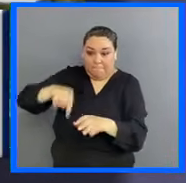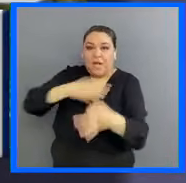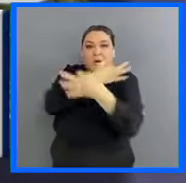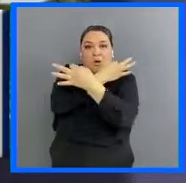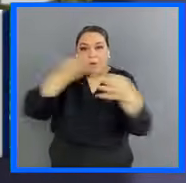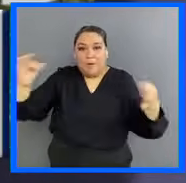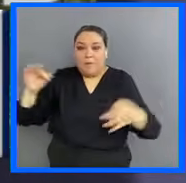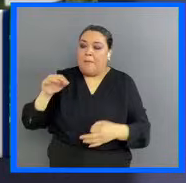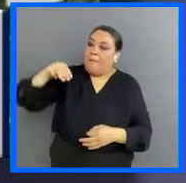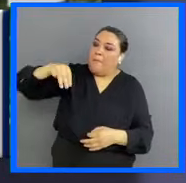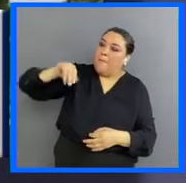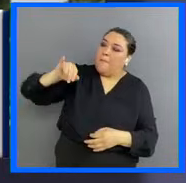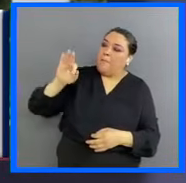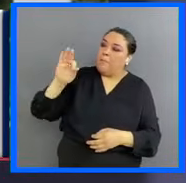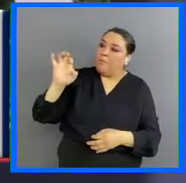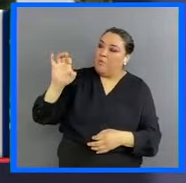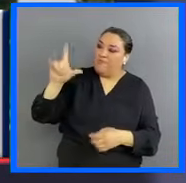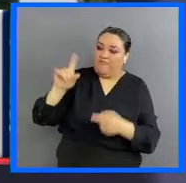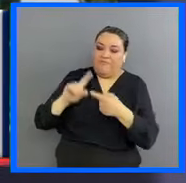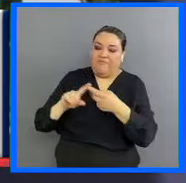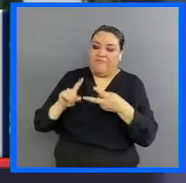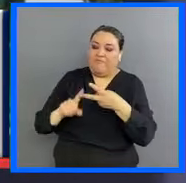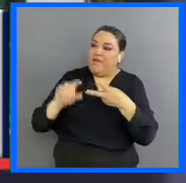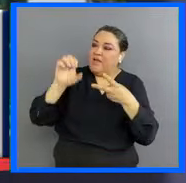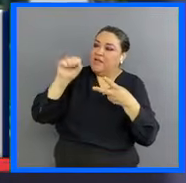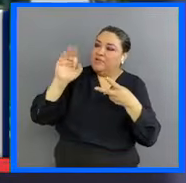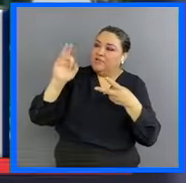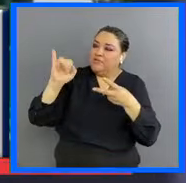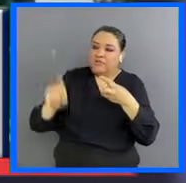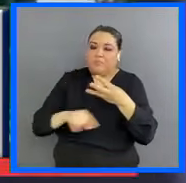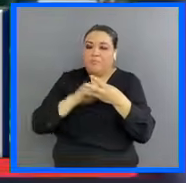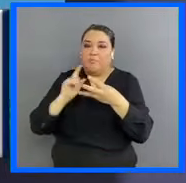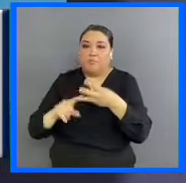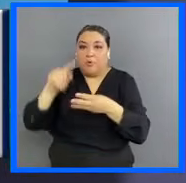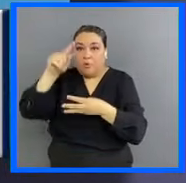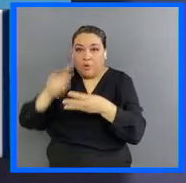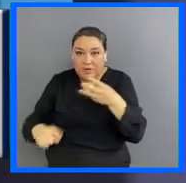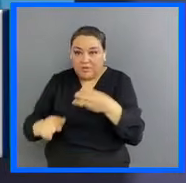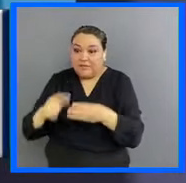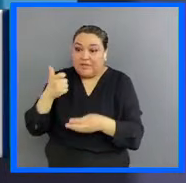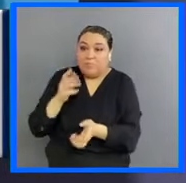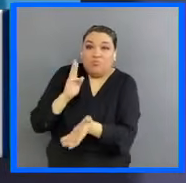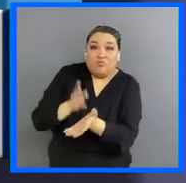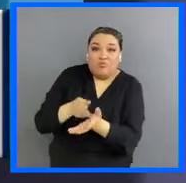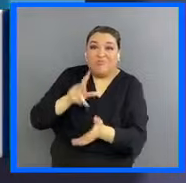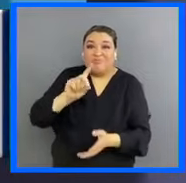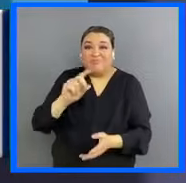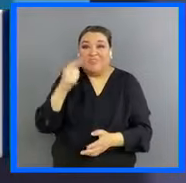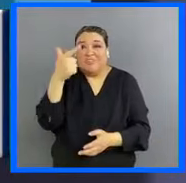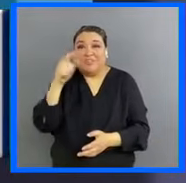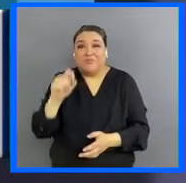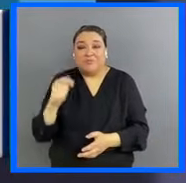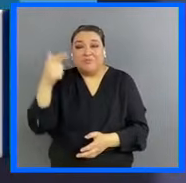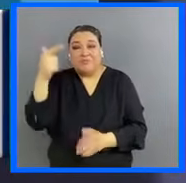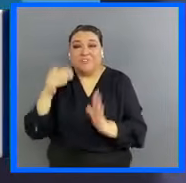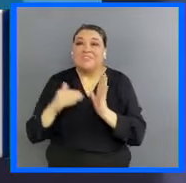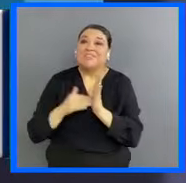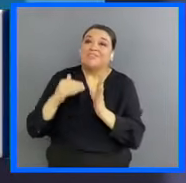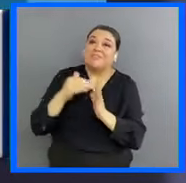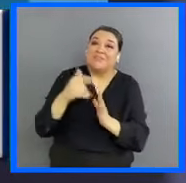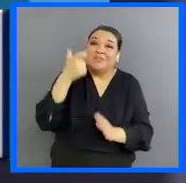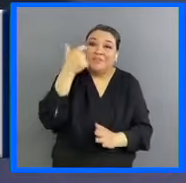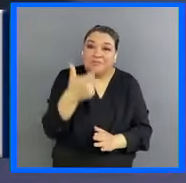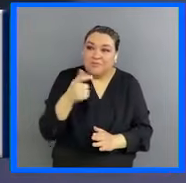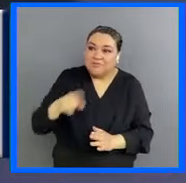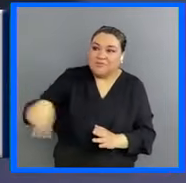Banco Base y la Sofipos Finsus acumularon multas por más de 37.7 millones de pesos por incumplimiento en materia